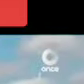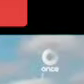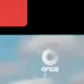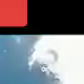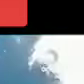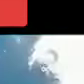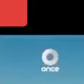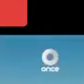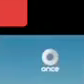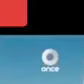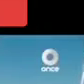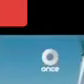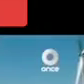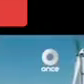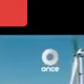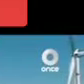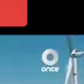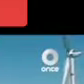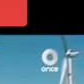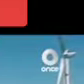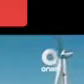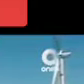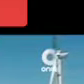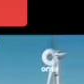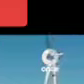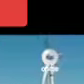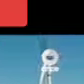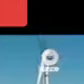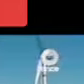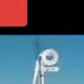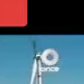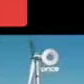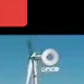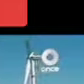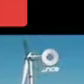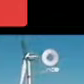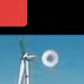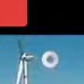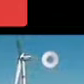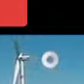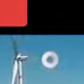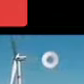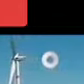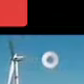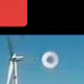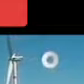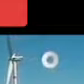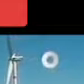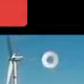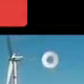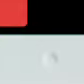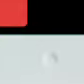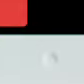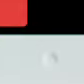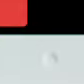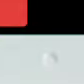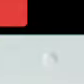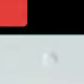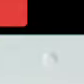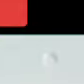potencia donde aún existen 28 mil viviendas que carecen de luz, así el tamaño de la desigualdad.